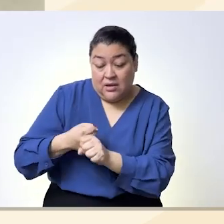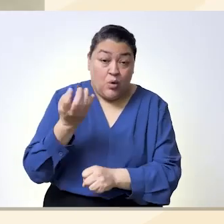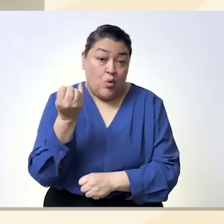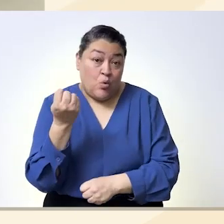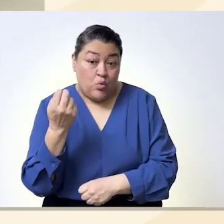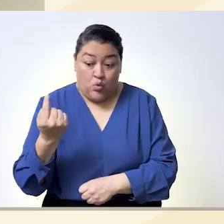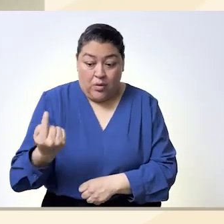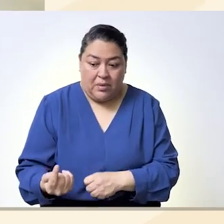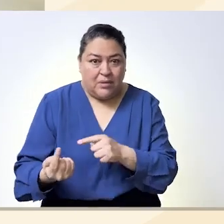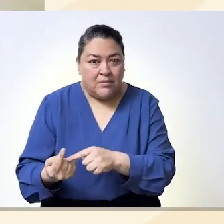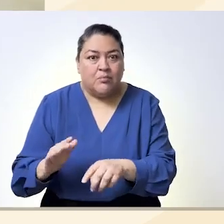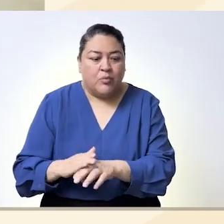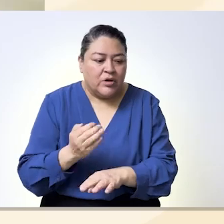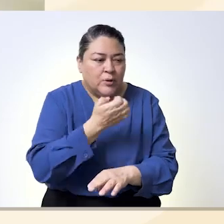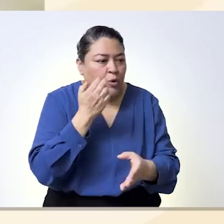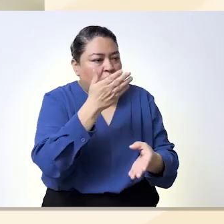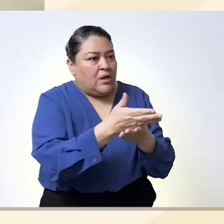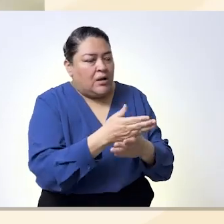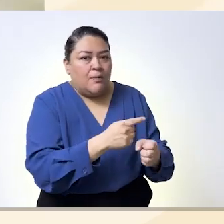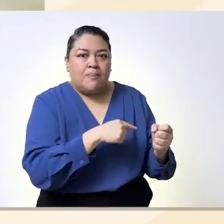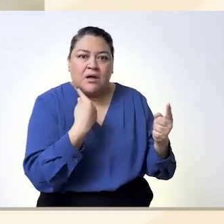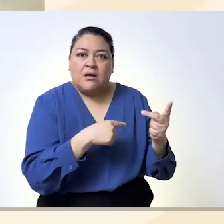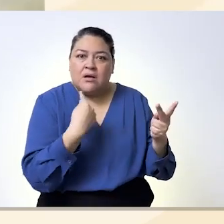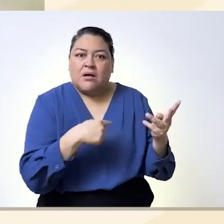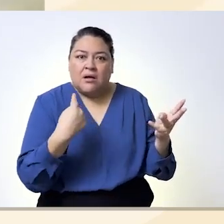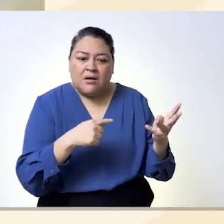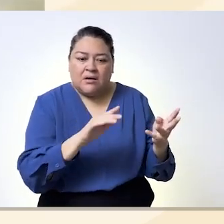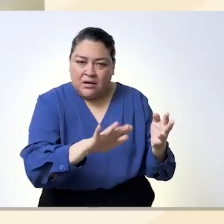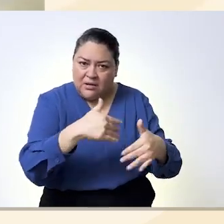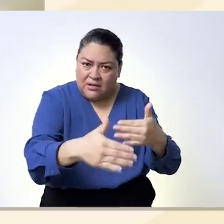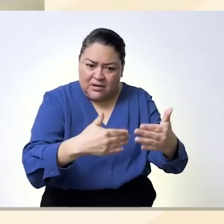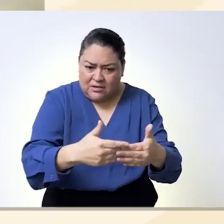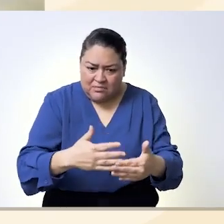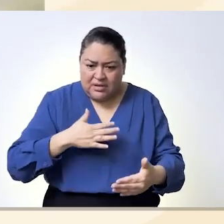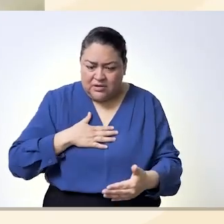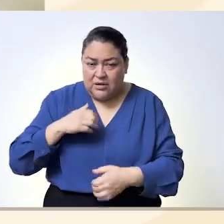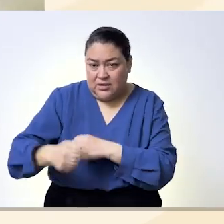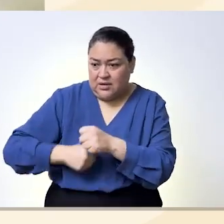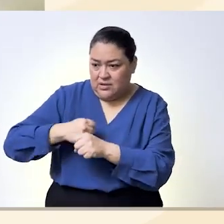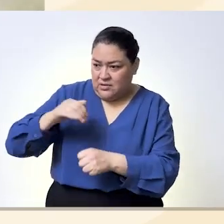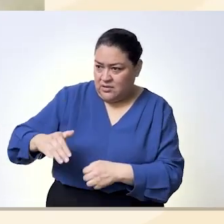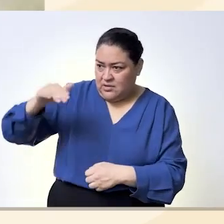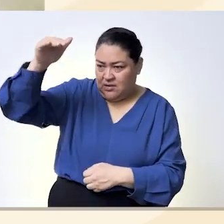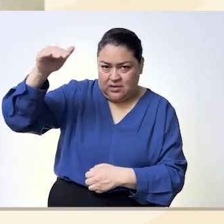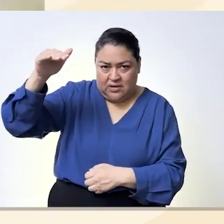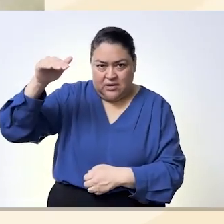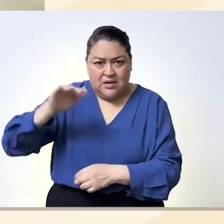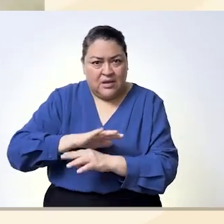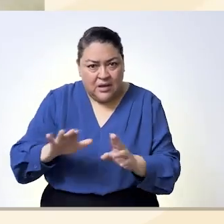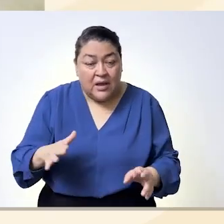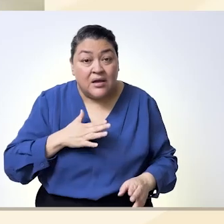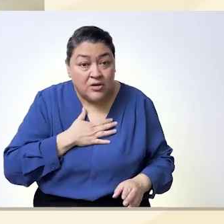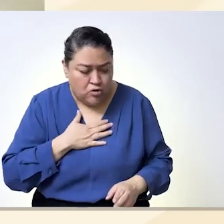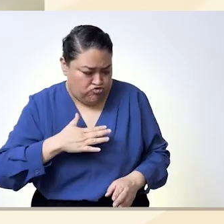todo. Yo me lo tuve que pagar de que ya a los 20 y tantos y así, porque yo siempre, a mí me fue increíble en cada etapa, y era como, ay,